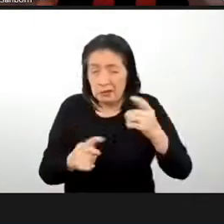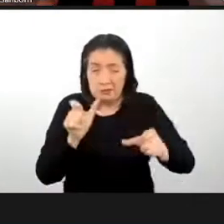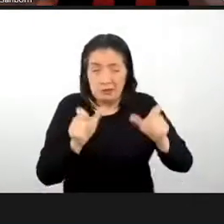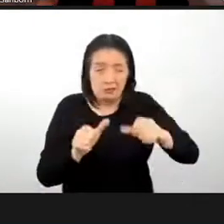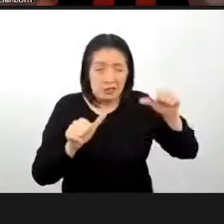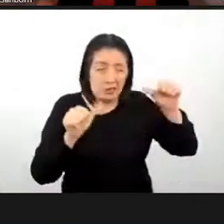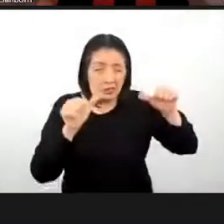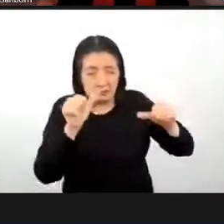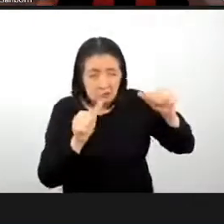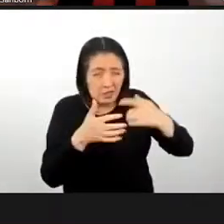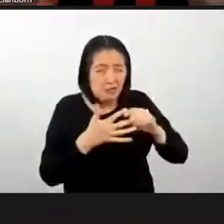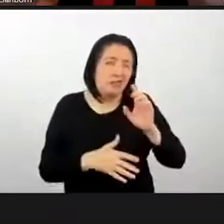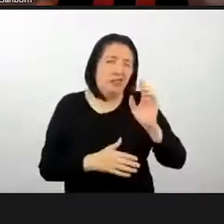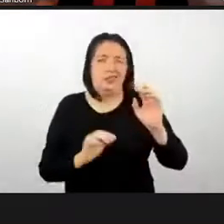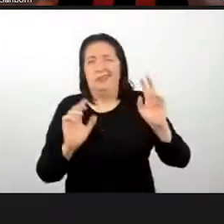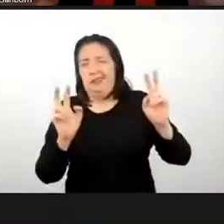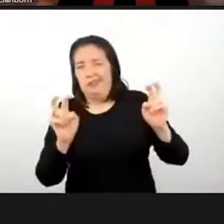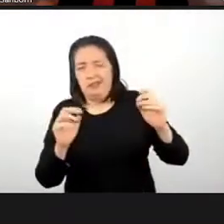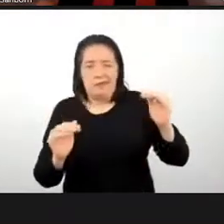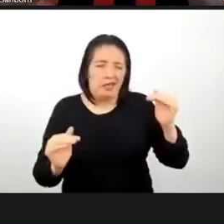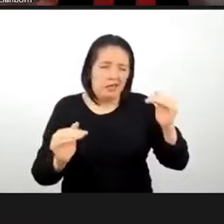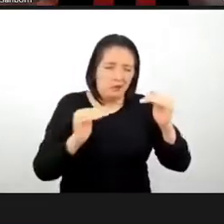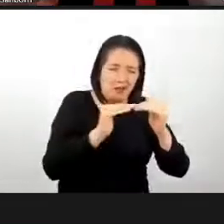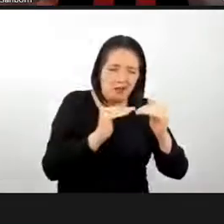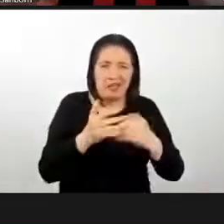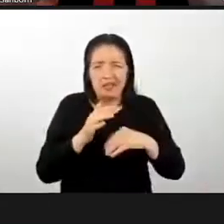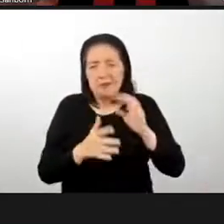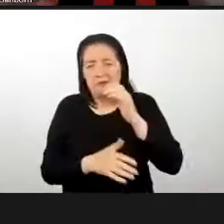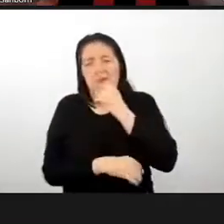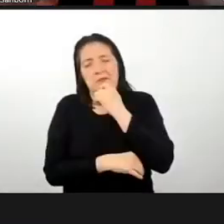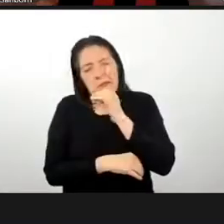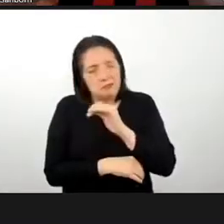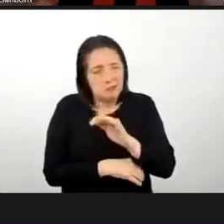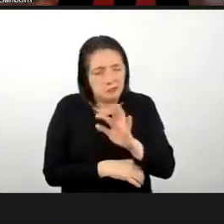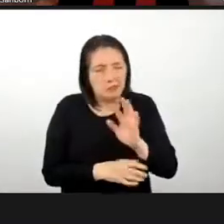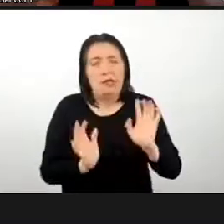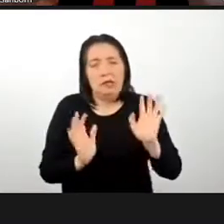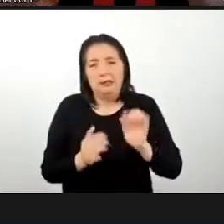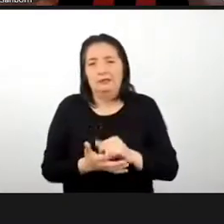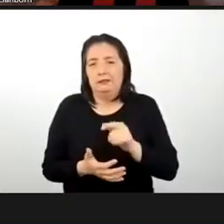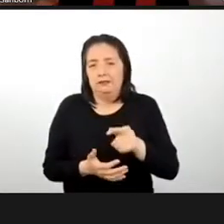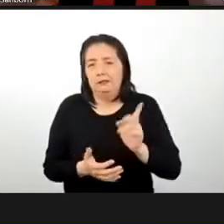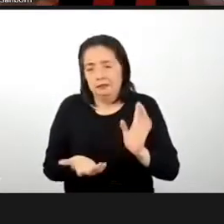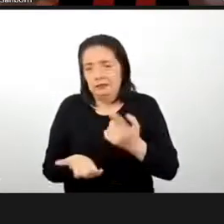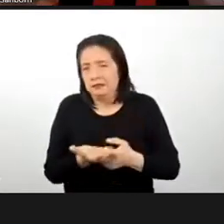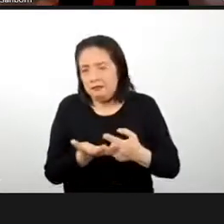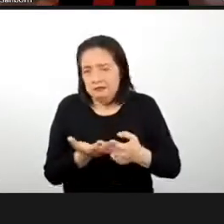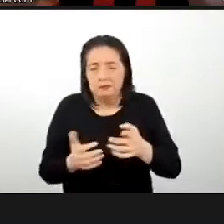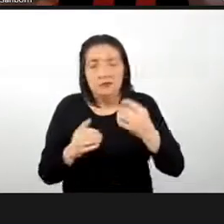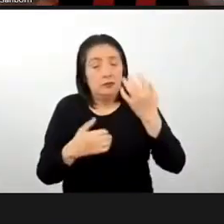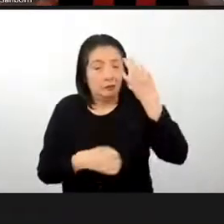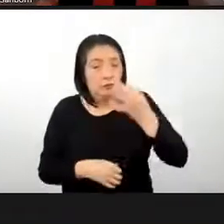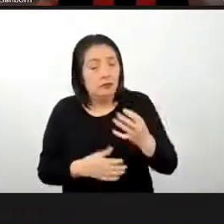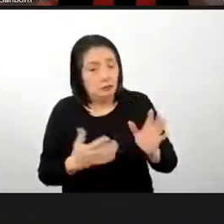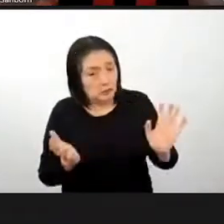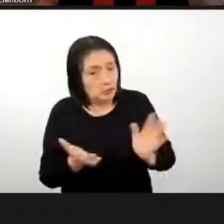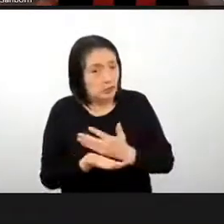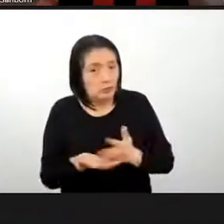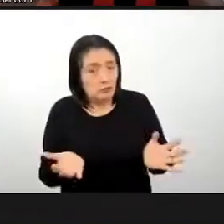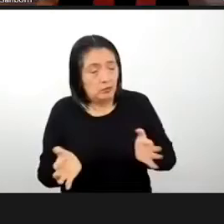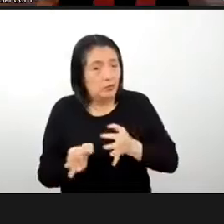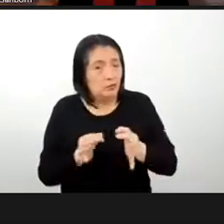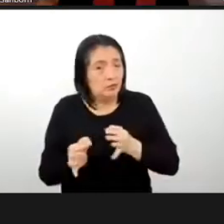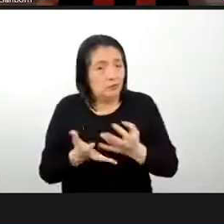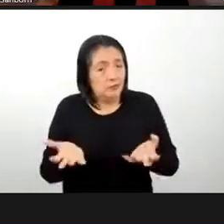eso hay igualdad, digamos, mucho más incisiva, pues era discutible. Yo creo que ya no tienen argumentos, ¿no?, para